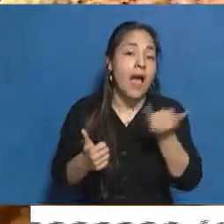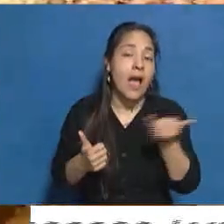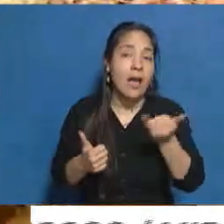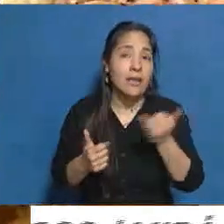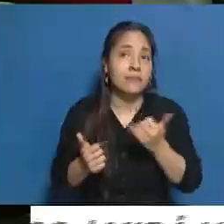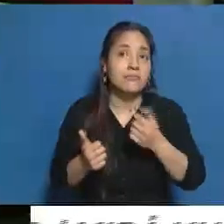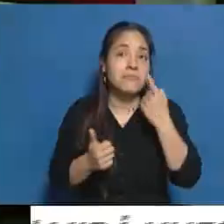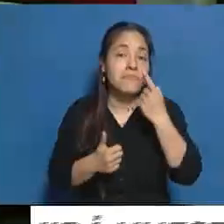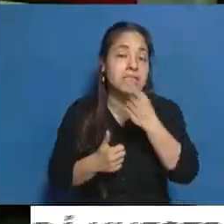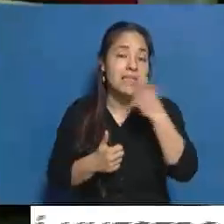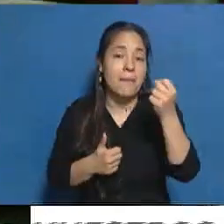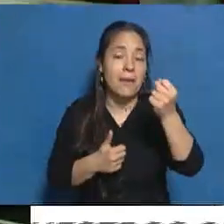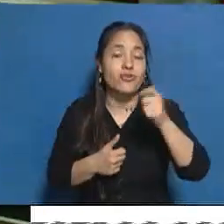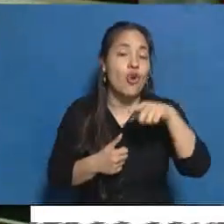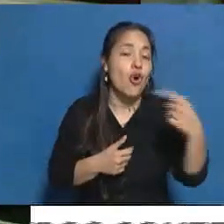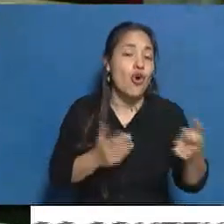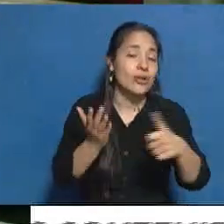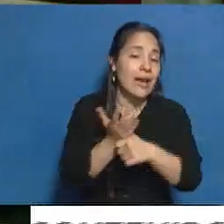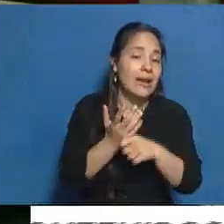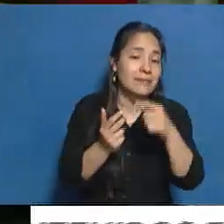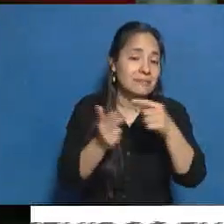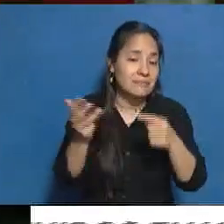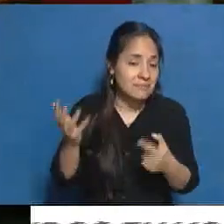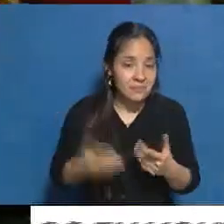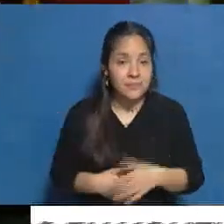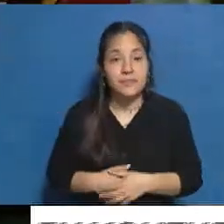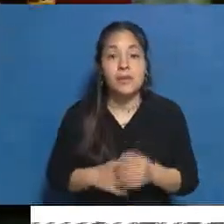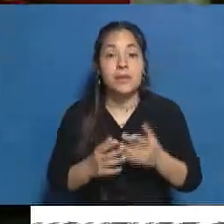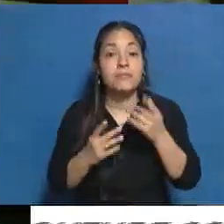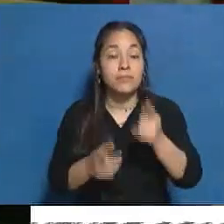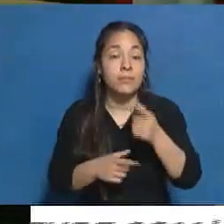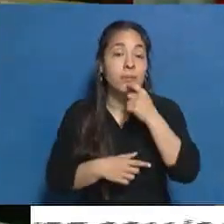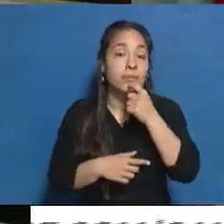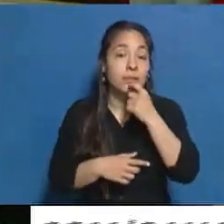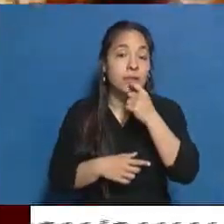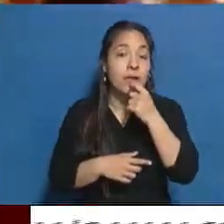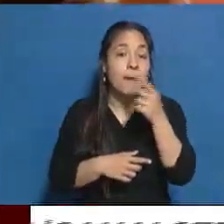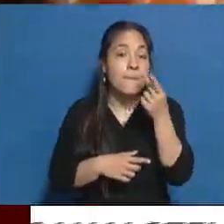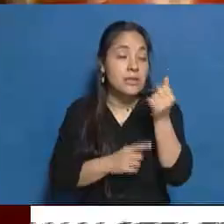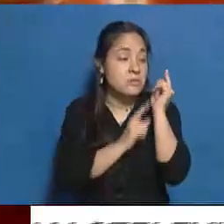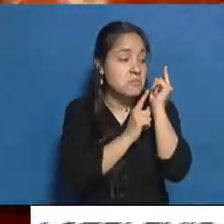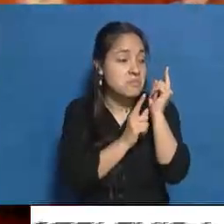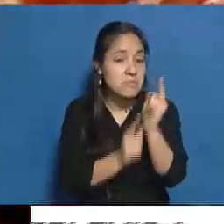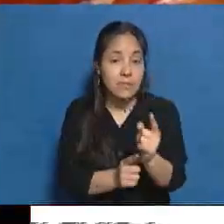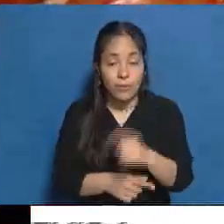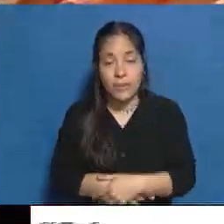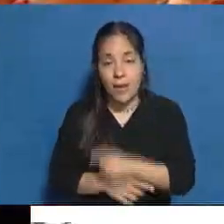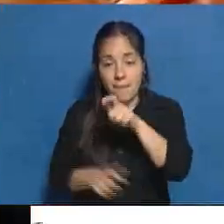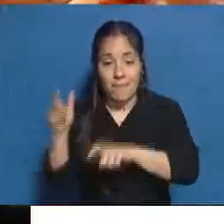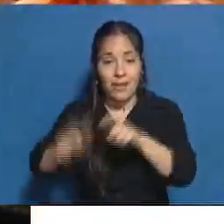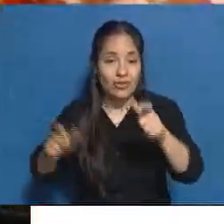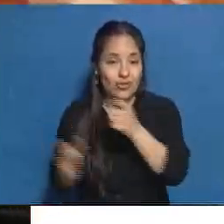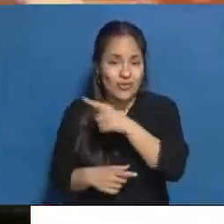1.100 pesos sin embargo por el bajo poder adquisitivo y a pesar de la estabilización de su precio sigue siendo cada vez menor